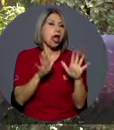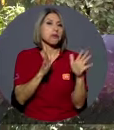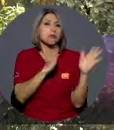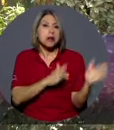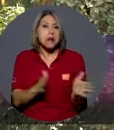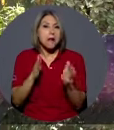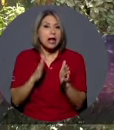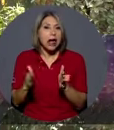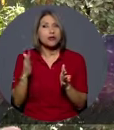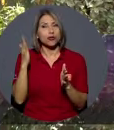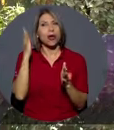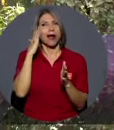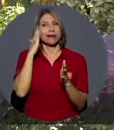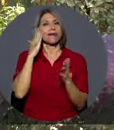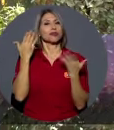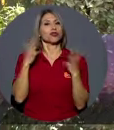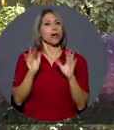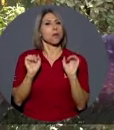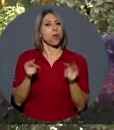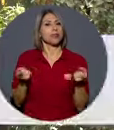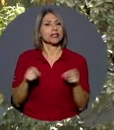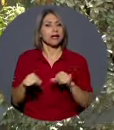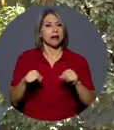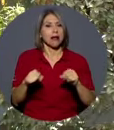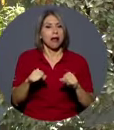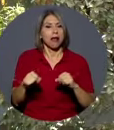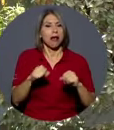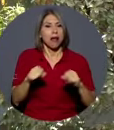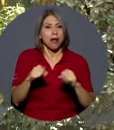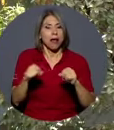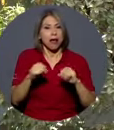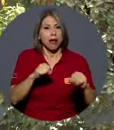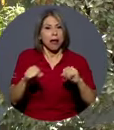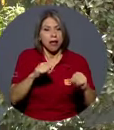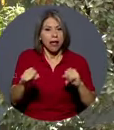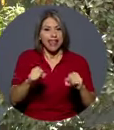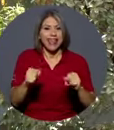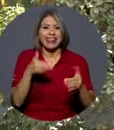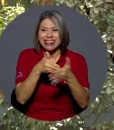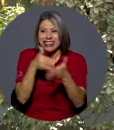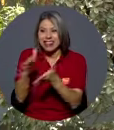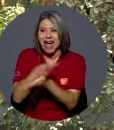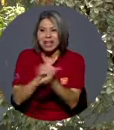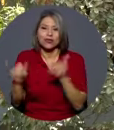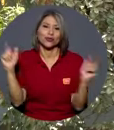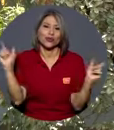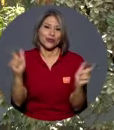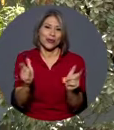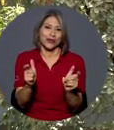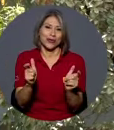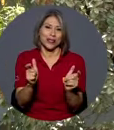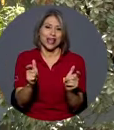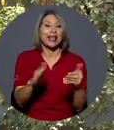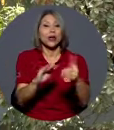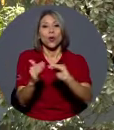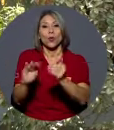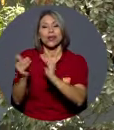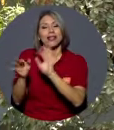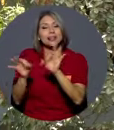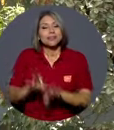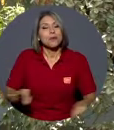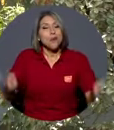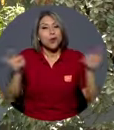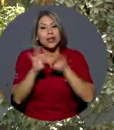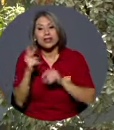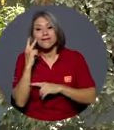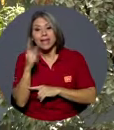estamos preparados para una actividad sísmica, podemos reaccionar y minimizar los daños. Por eso es importante estudiar en las comunidades